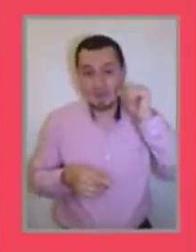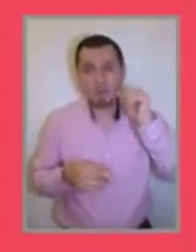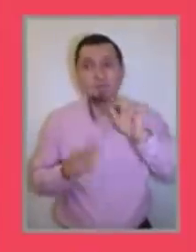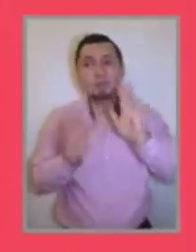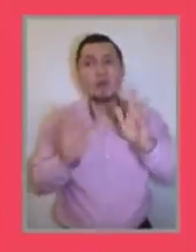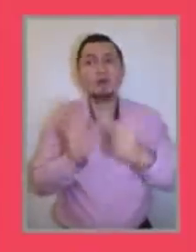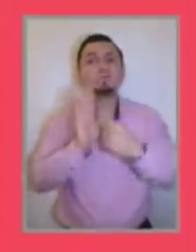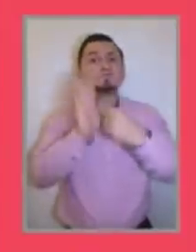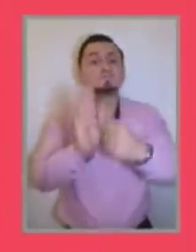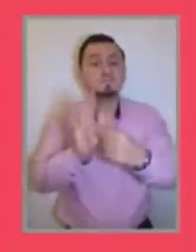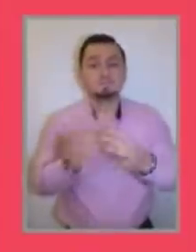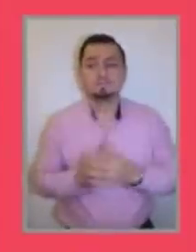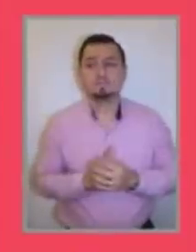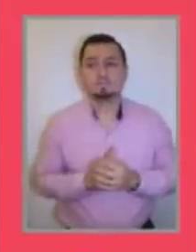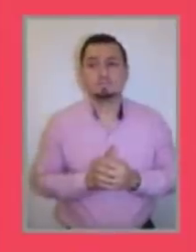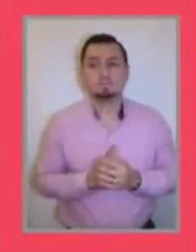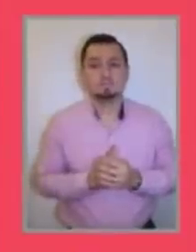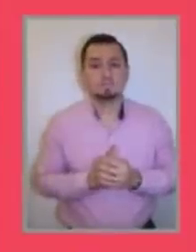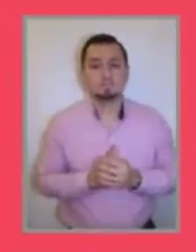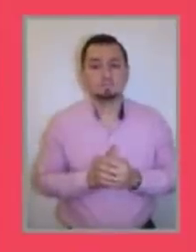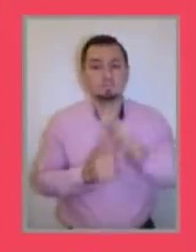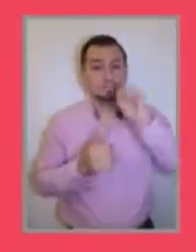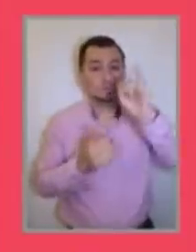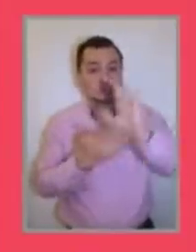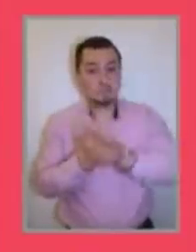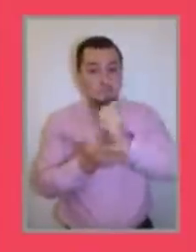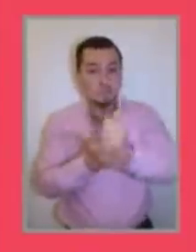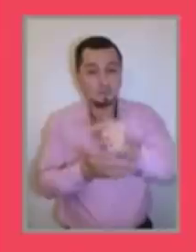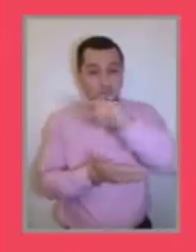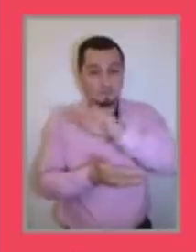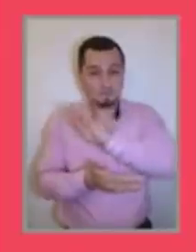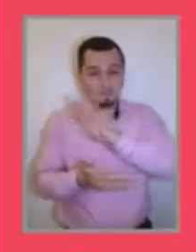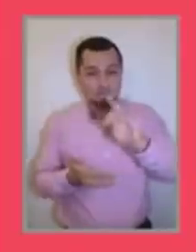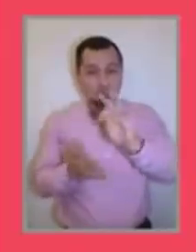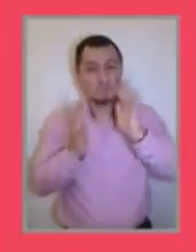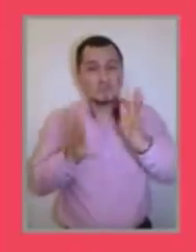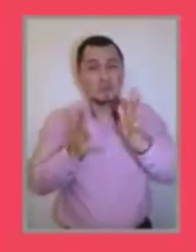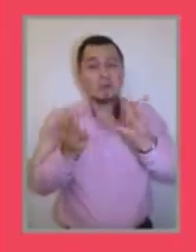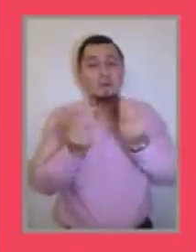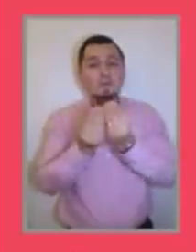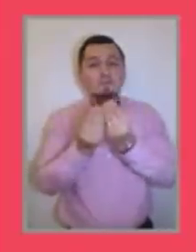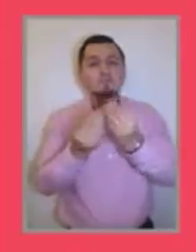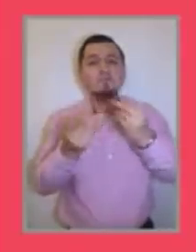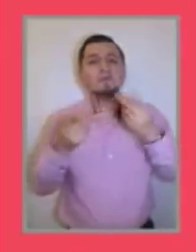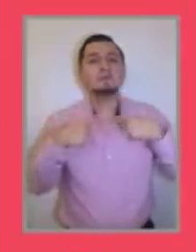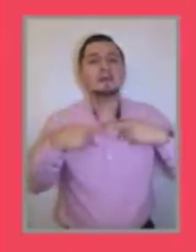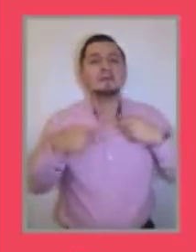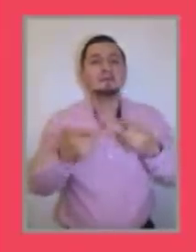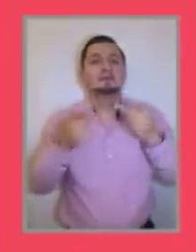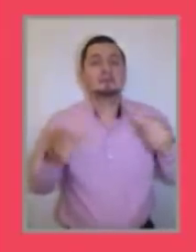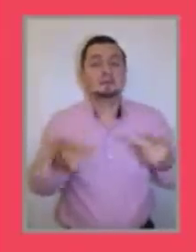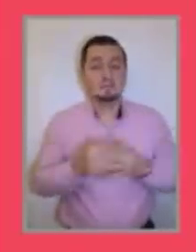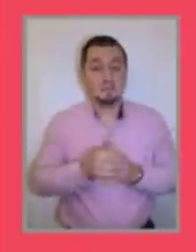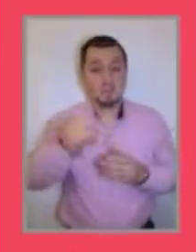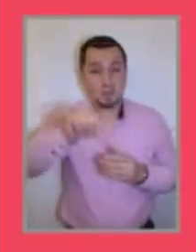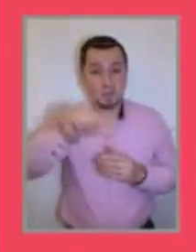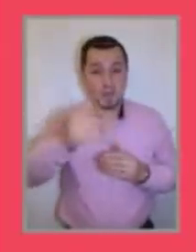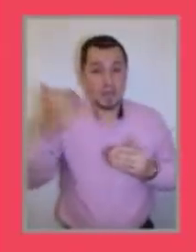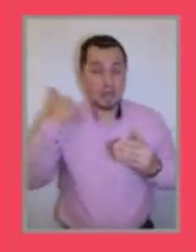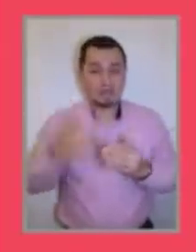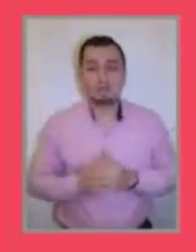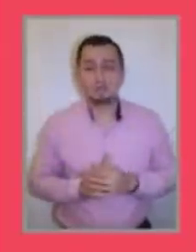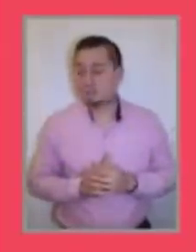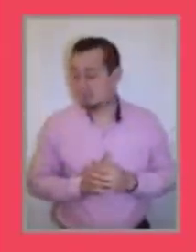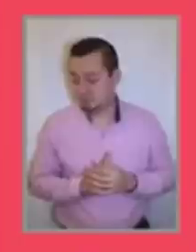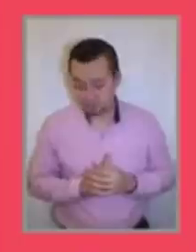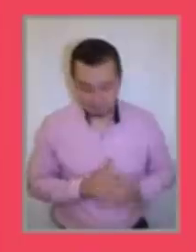presenta para la aprobación de la mesa de salud el regreso a la presencialidad. Antes quisiera mencionar que hay